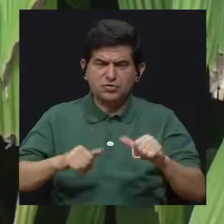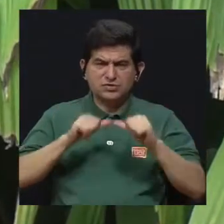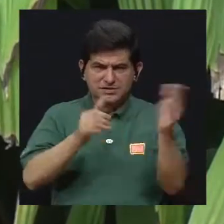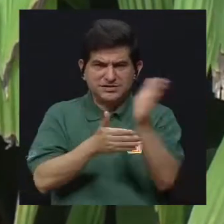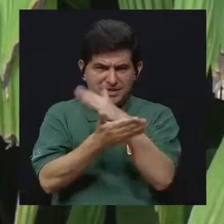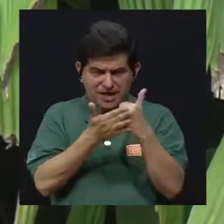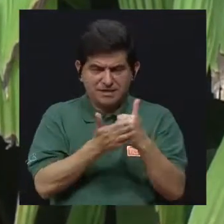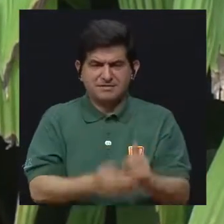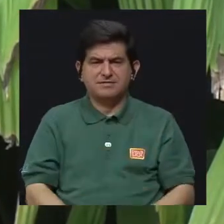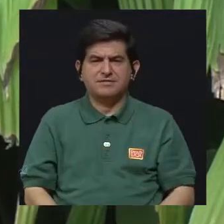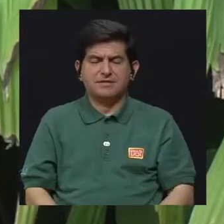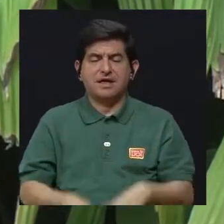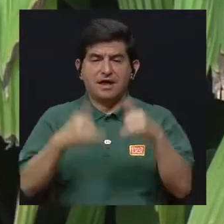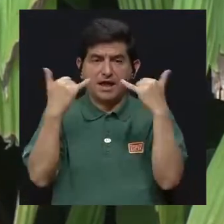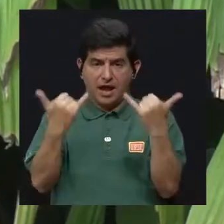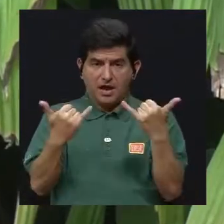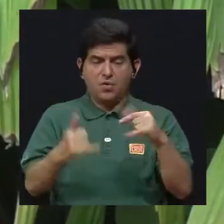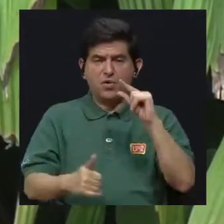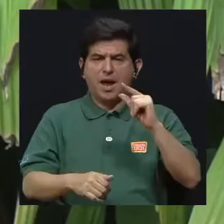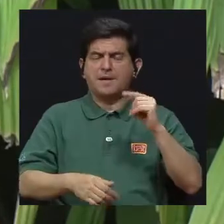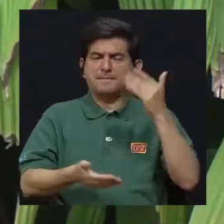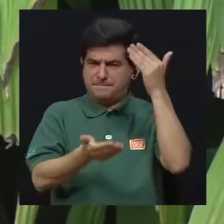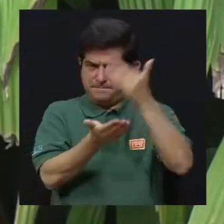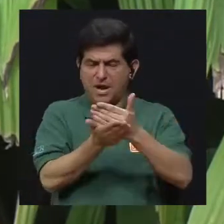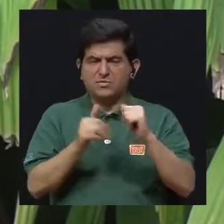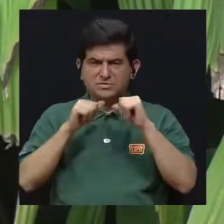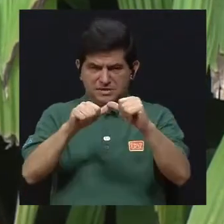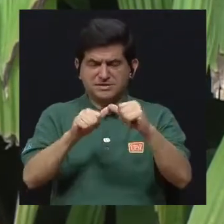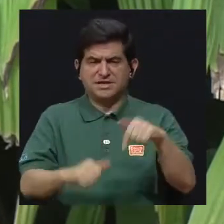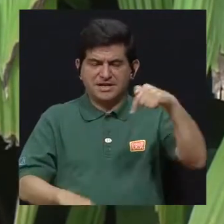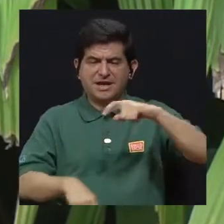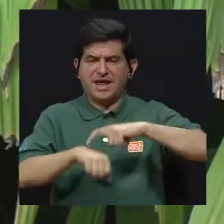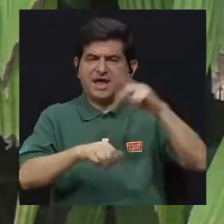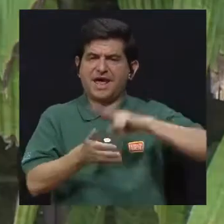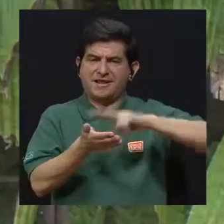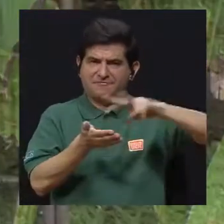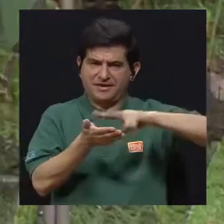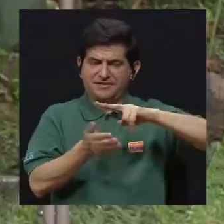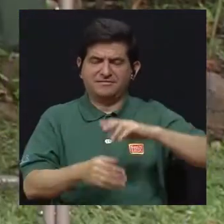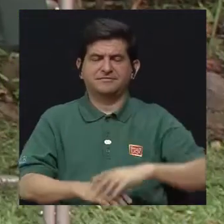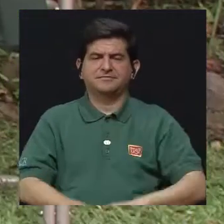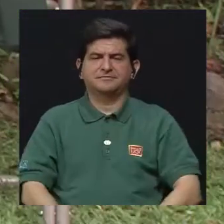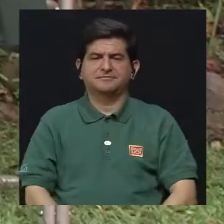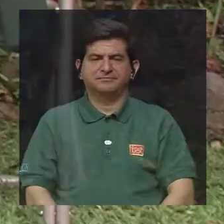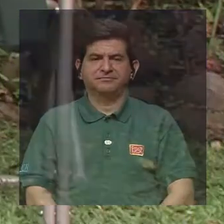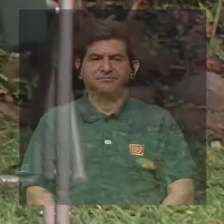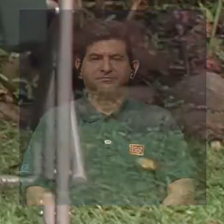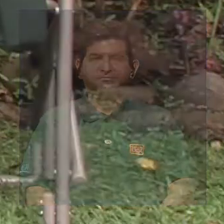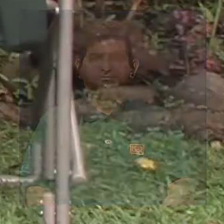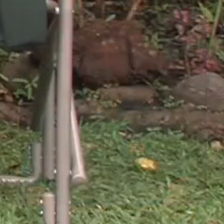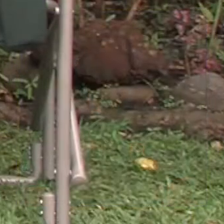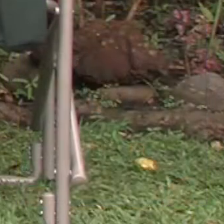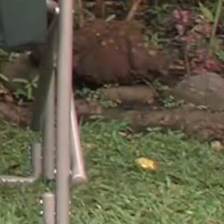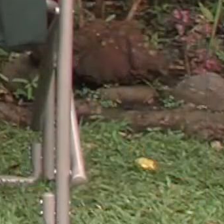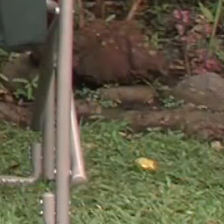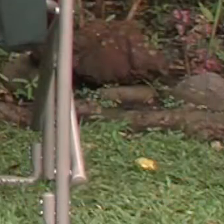en el siguiente bloque. De momento vamos a ir a una breve pausa, pero siga con más de Era Verde.